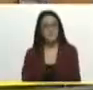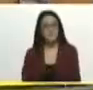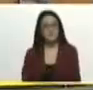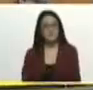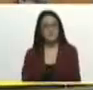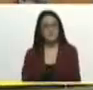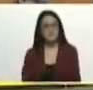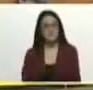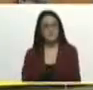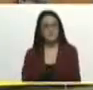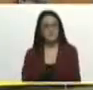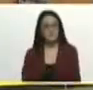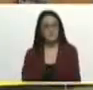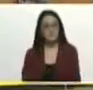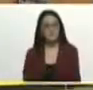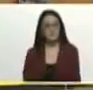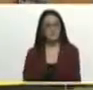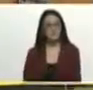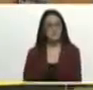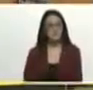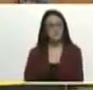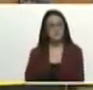Estoy escuchando.